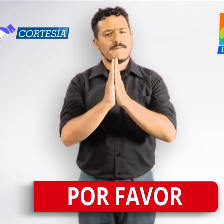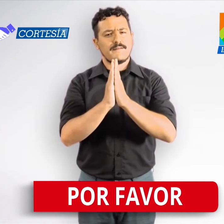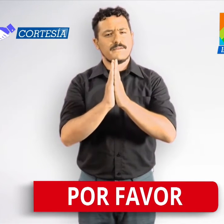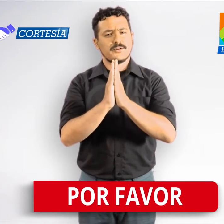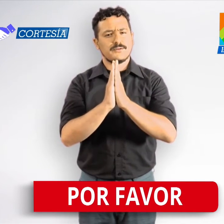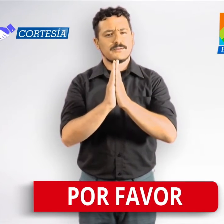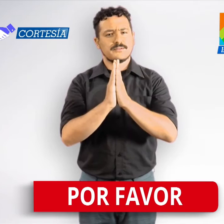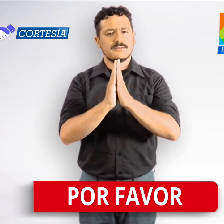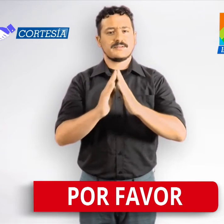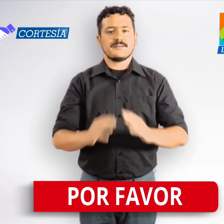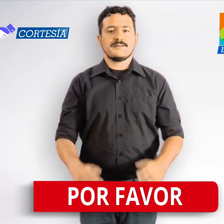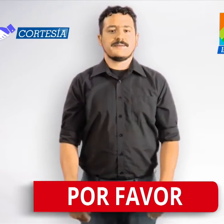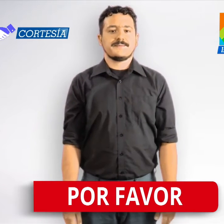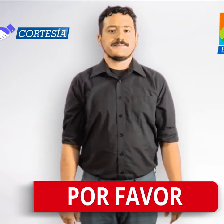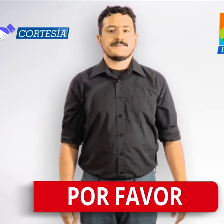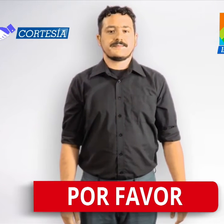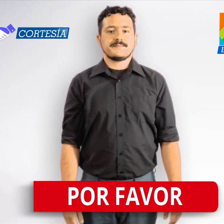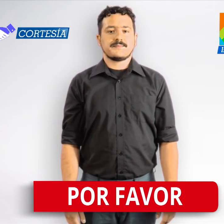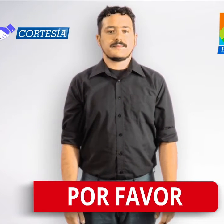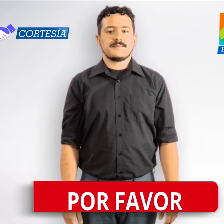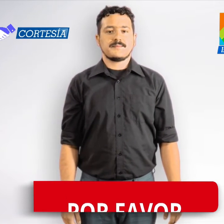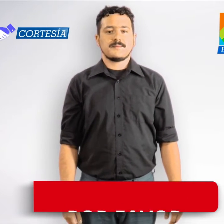Por favor.